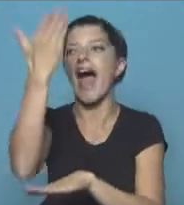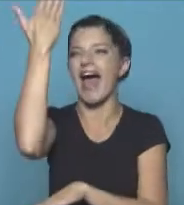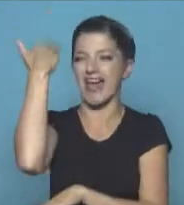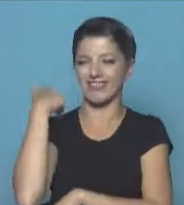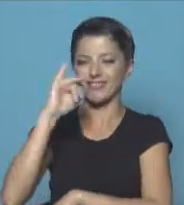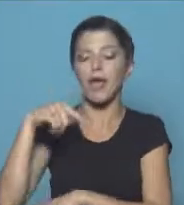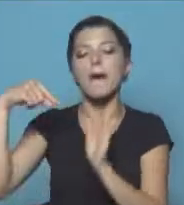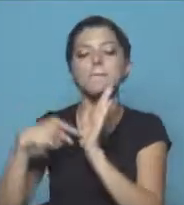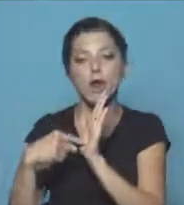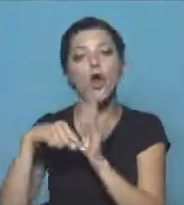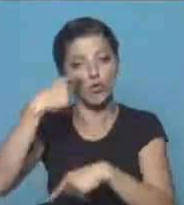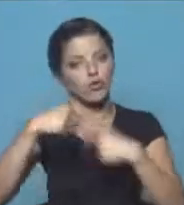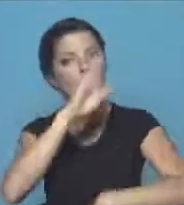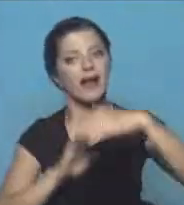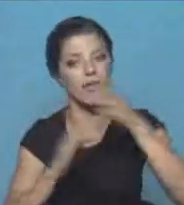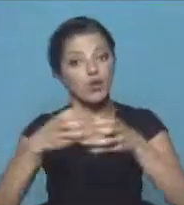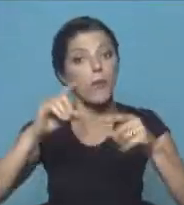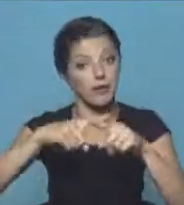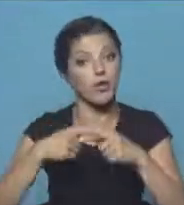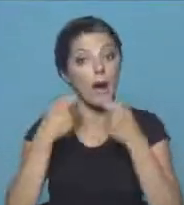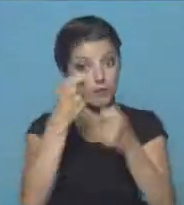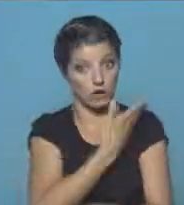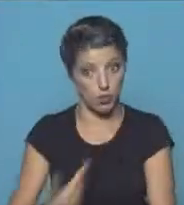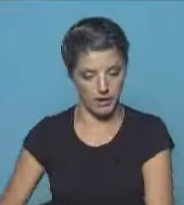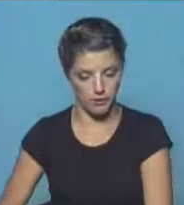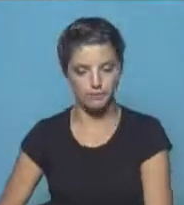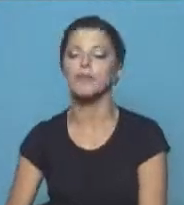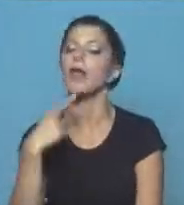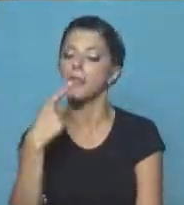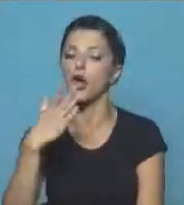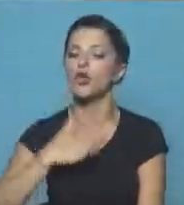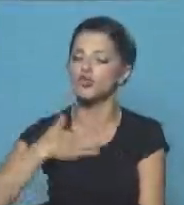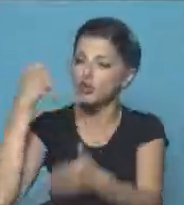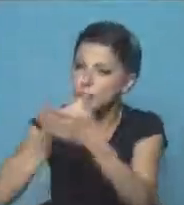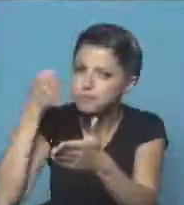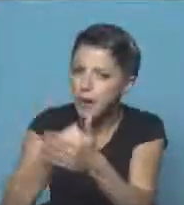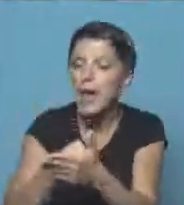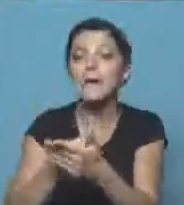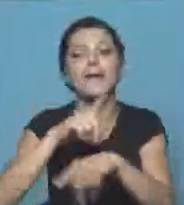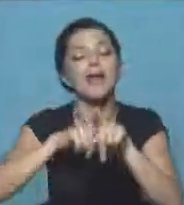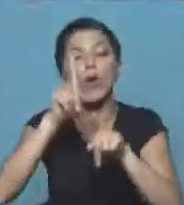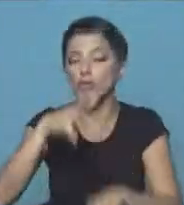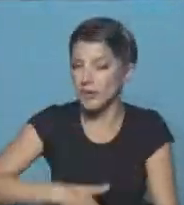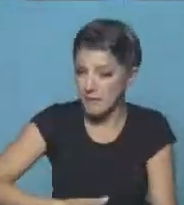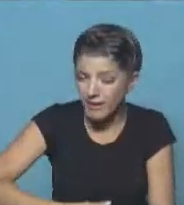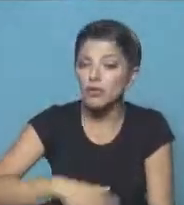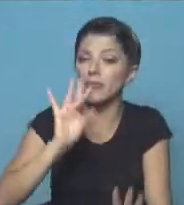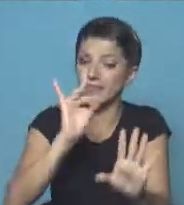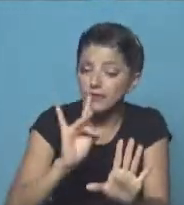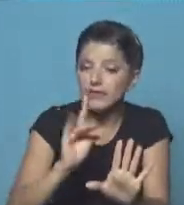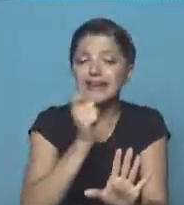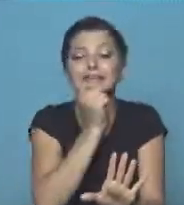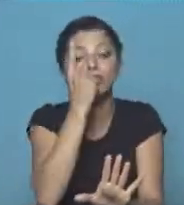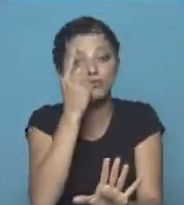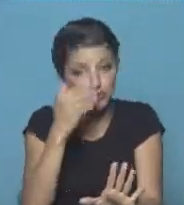oportunidad, pero sí sigue siendo el líder del partido oficialista. Y dijo: vamos a luchar para asegurar que aún en embarazos muy dificultosos, cuando un chico